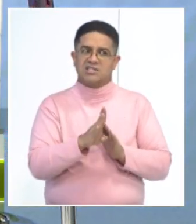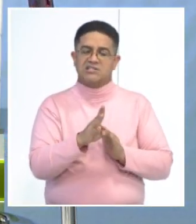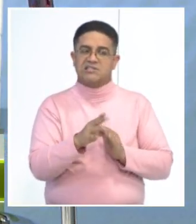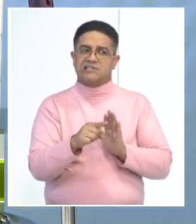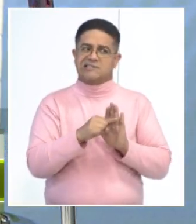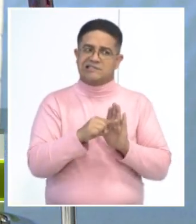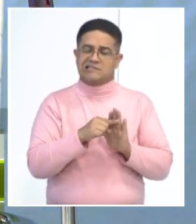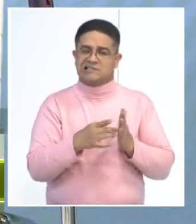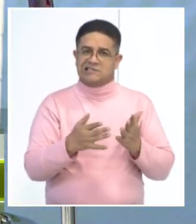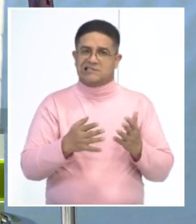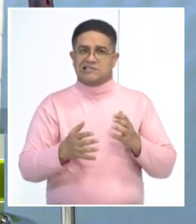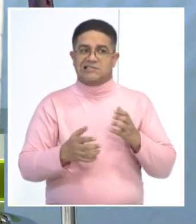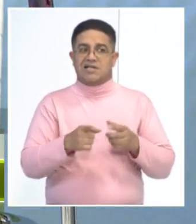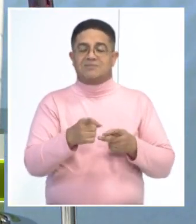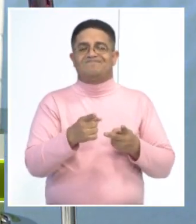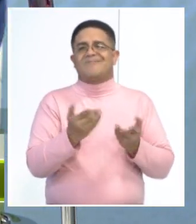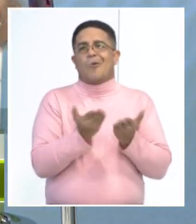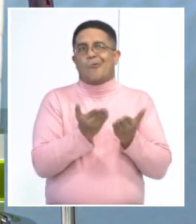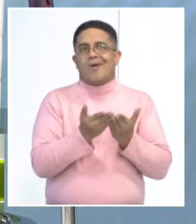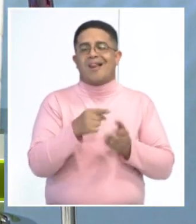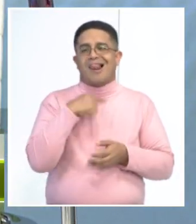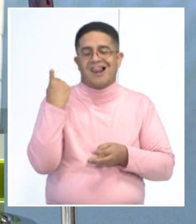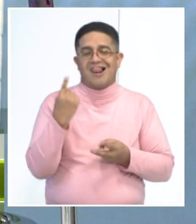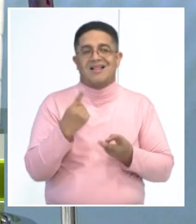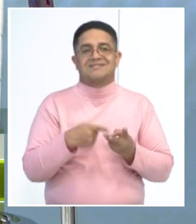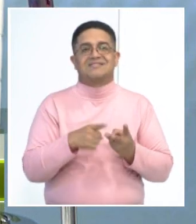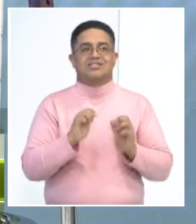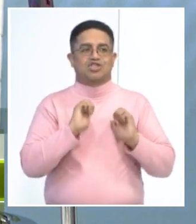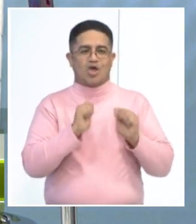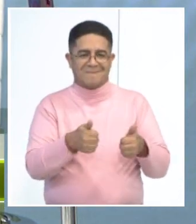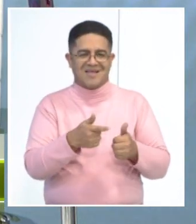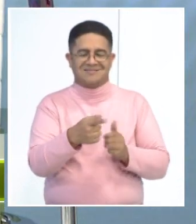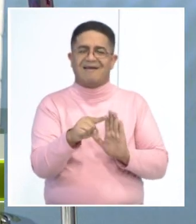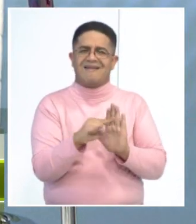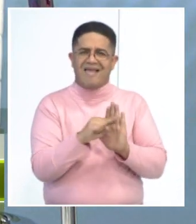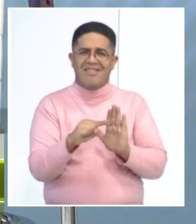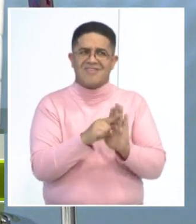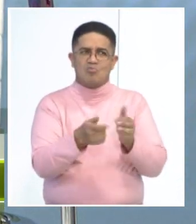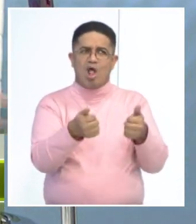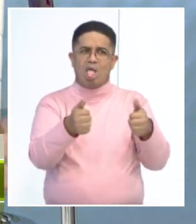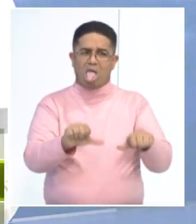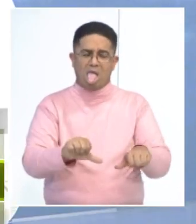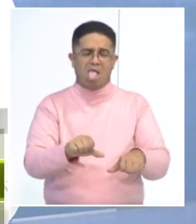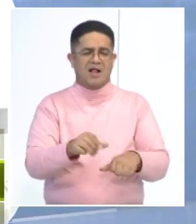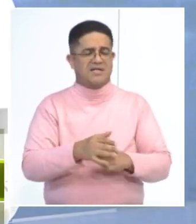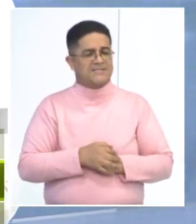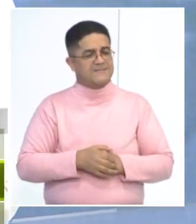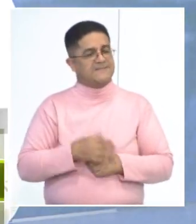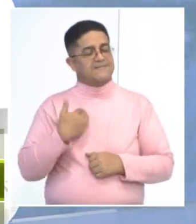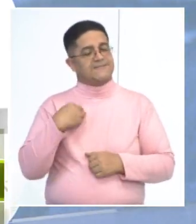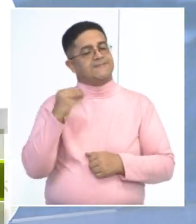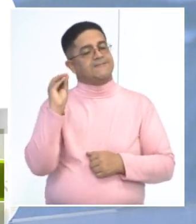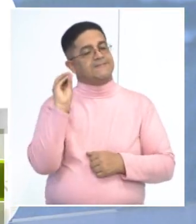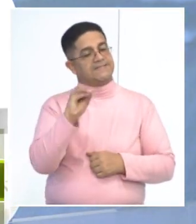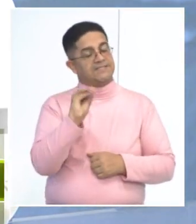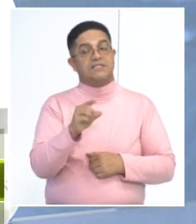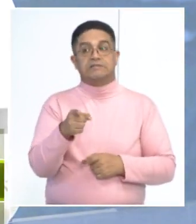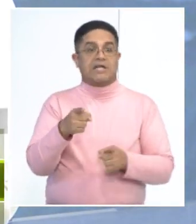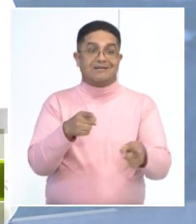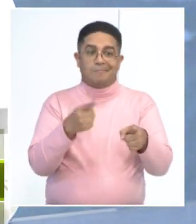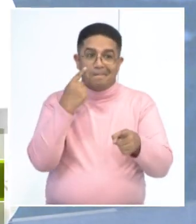en lo emocional, en lo académico, en lo laboral, cuando empiezas a ser deficiente o deteriorarte en todas esas actividades? Buscar